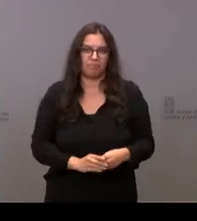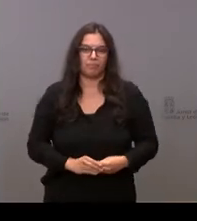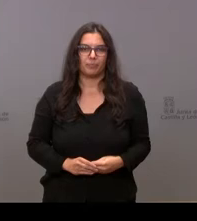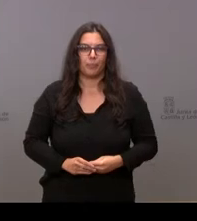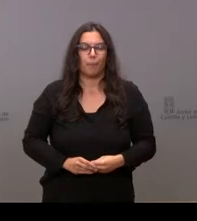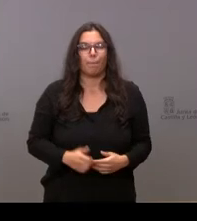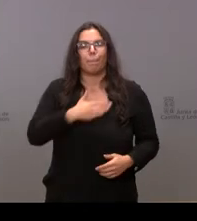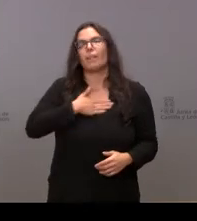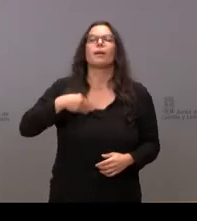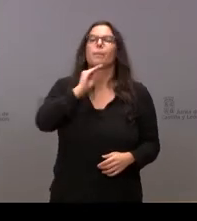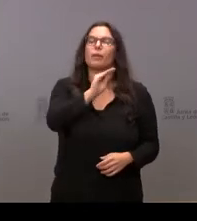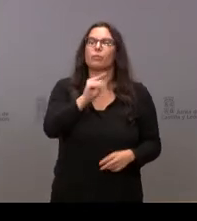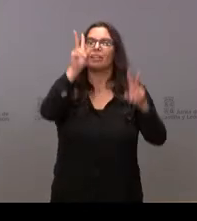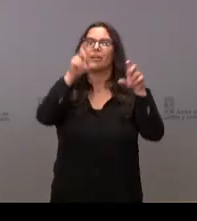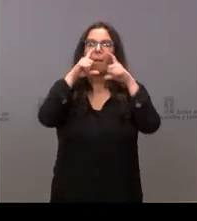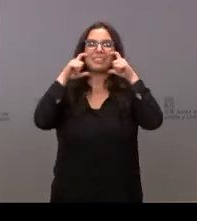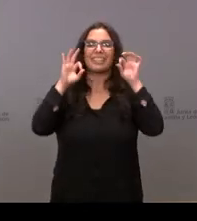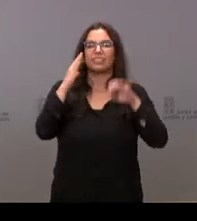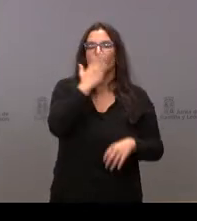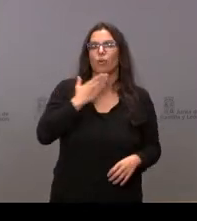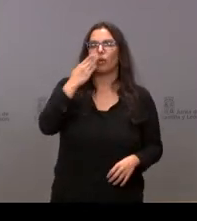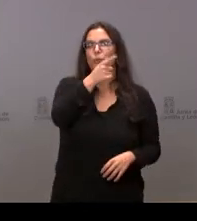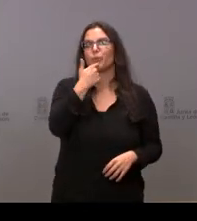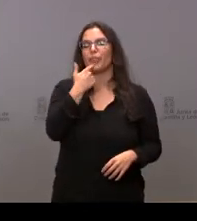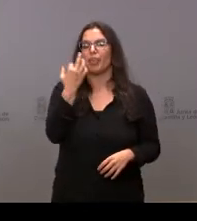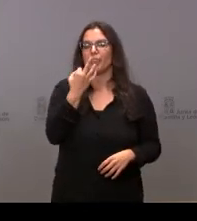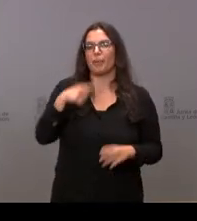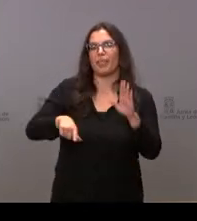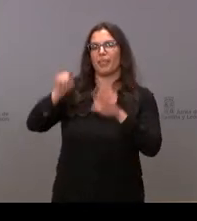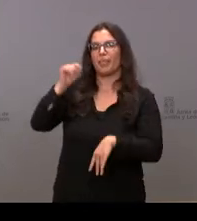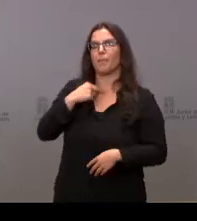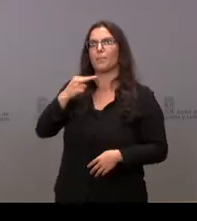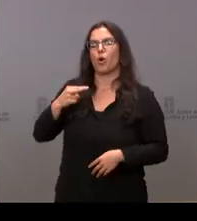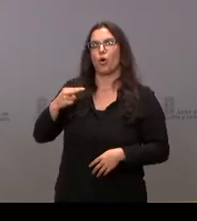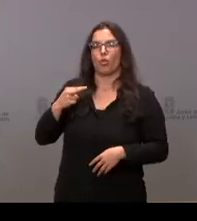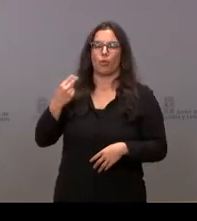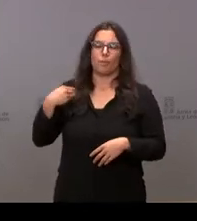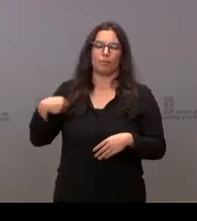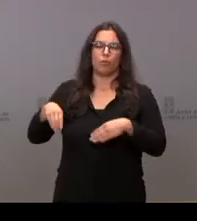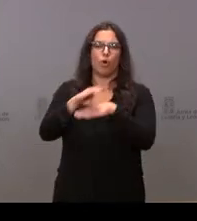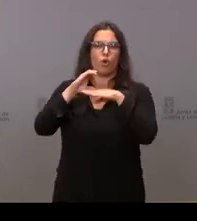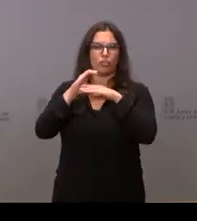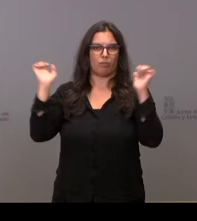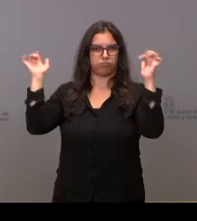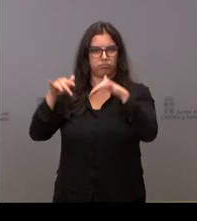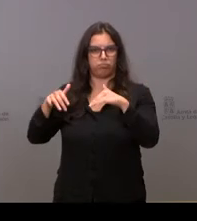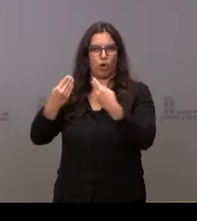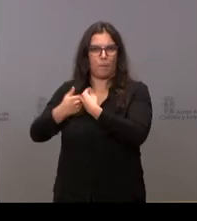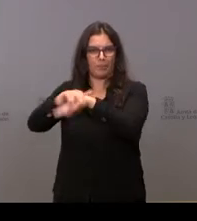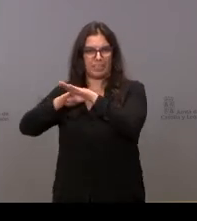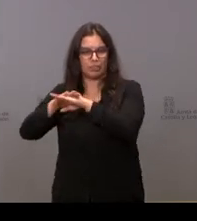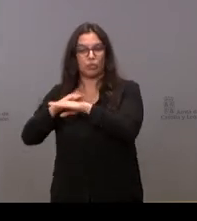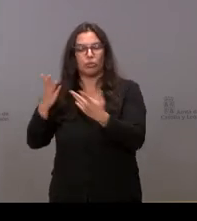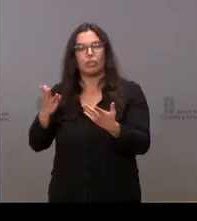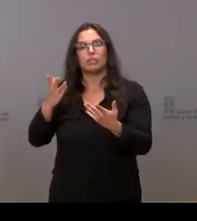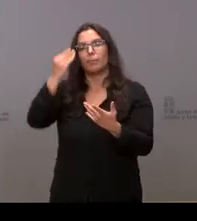Sí, quería preguntarle sobre el tema de las mascarillas en los colegios. Dice usted que eso tendría que ser decisión de la interterritorial. ¿Cree entonces que el hecho de que